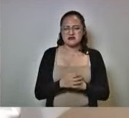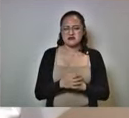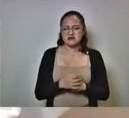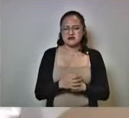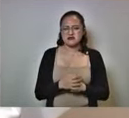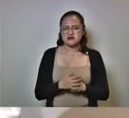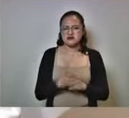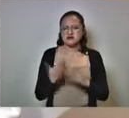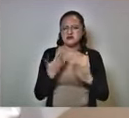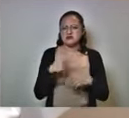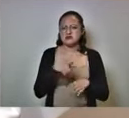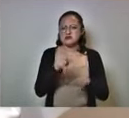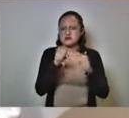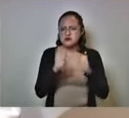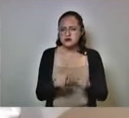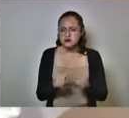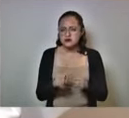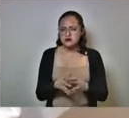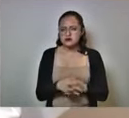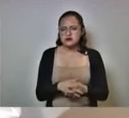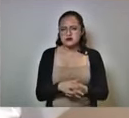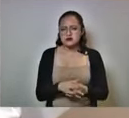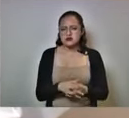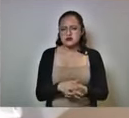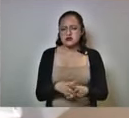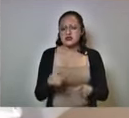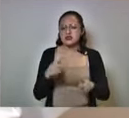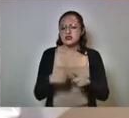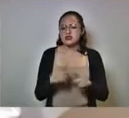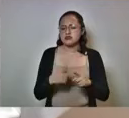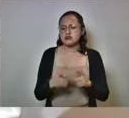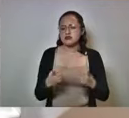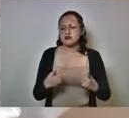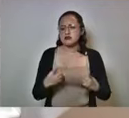las aseguradoras, esas que garantizan